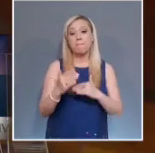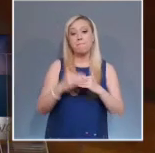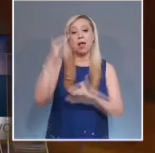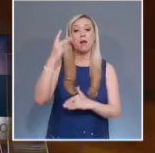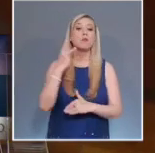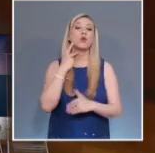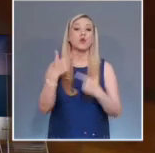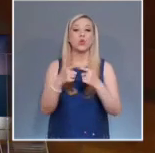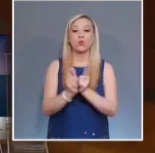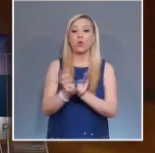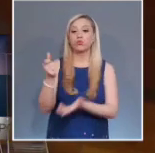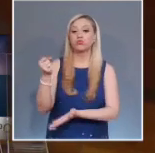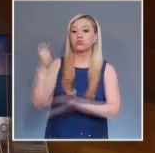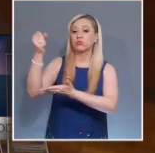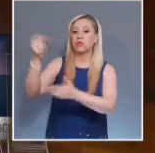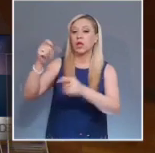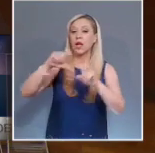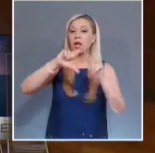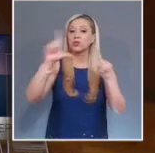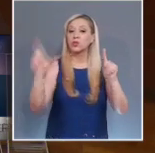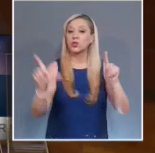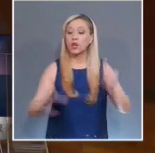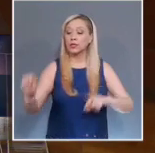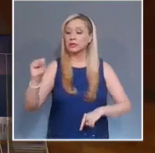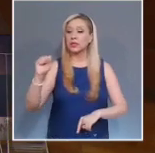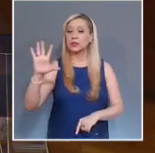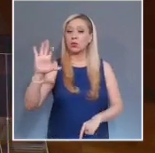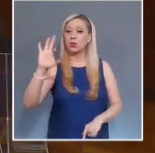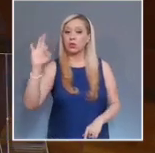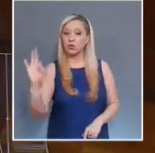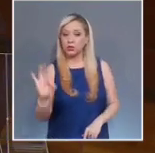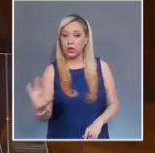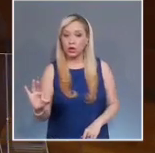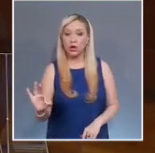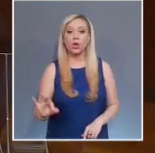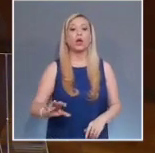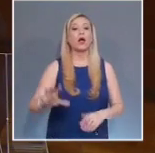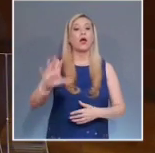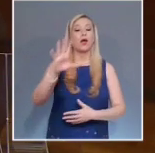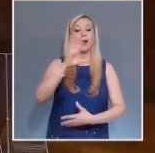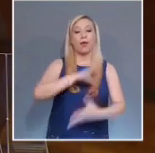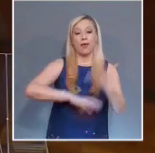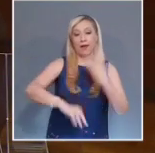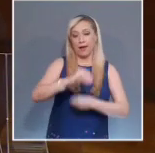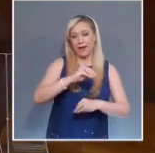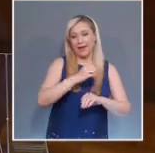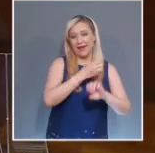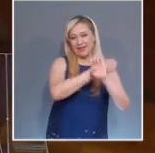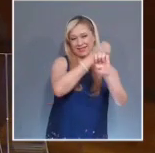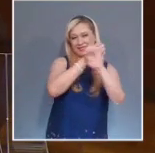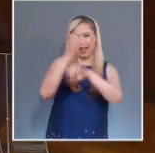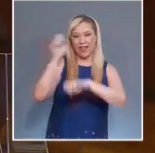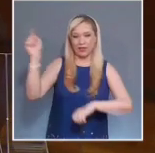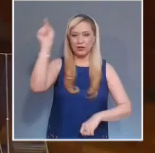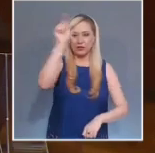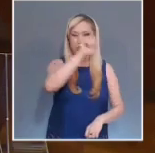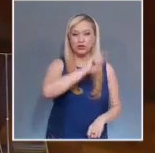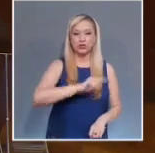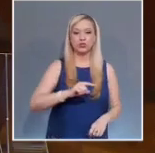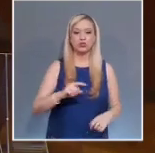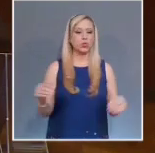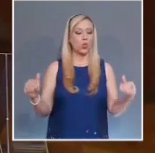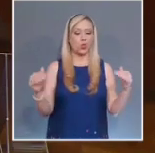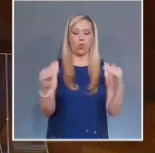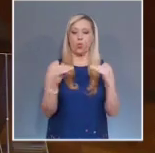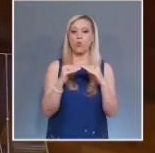nacionales al 65%, igualándolo al de los partidos políticos locales, regresando a un